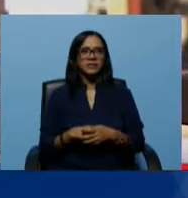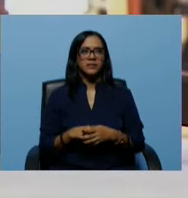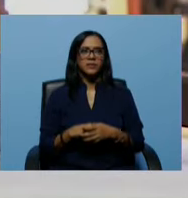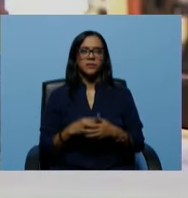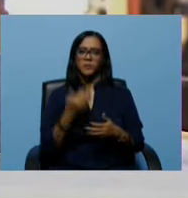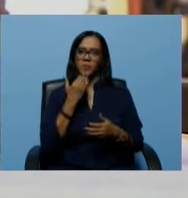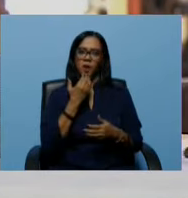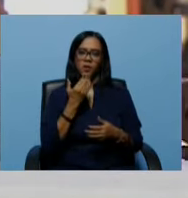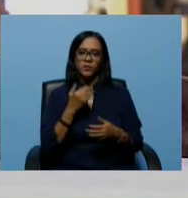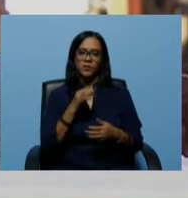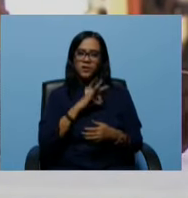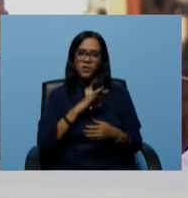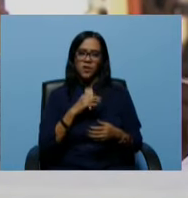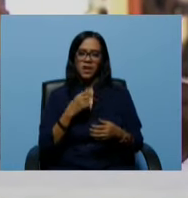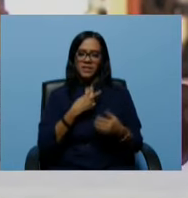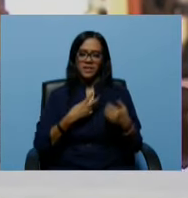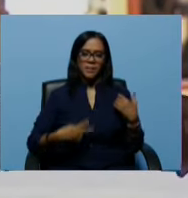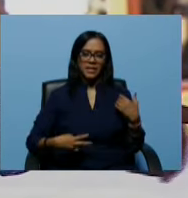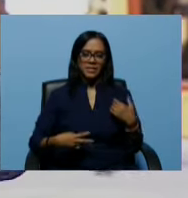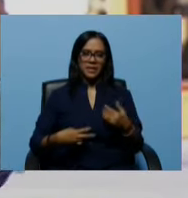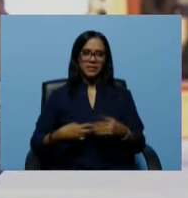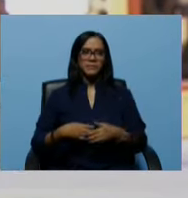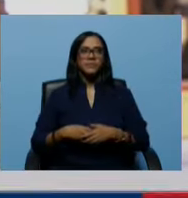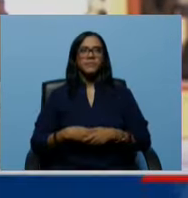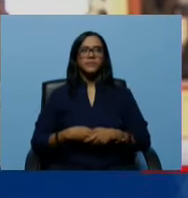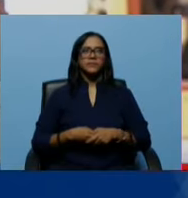Pronto, señora vicepresidenta.